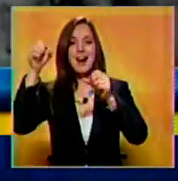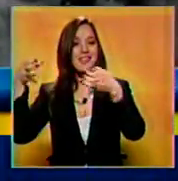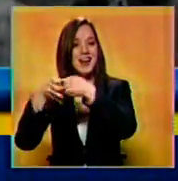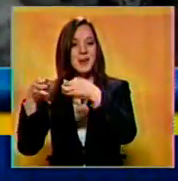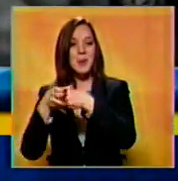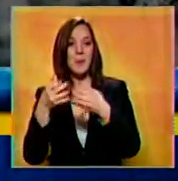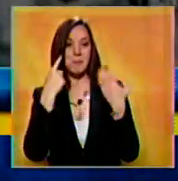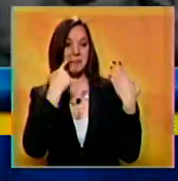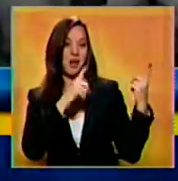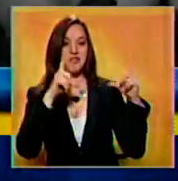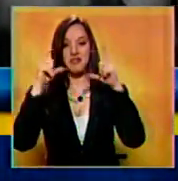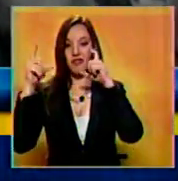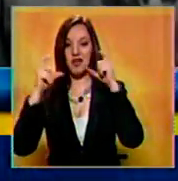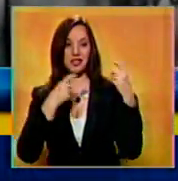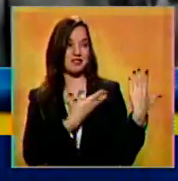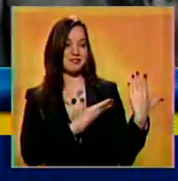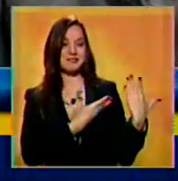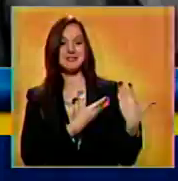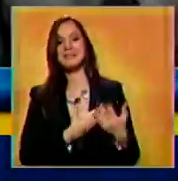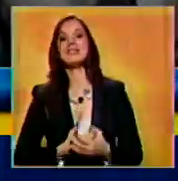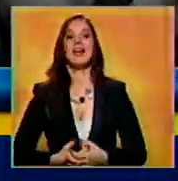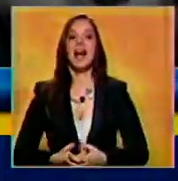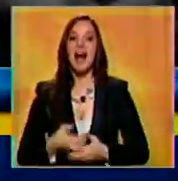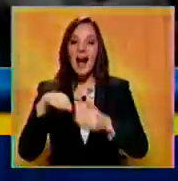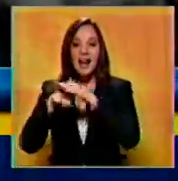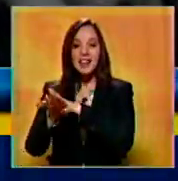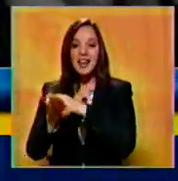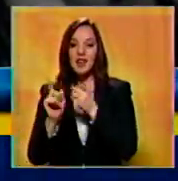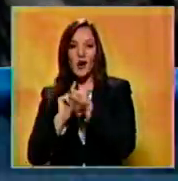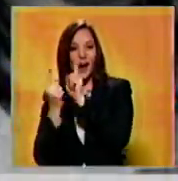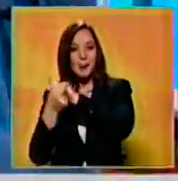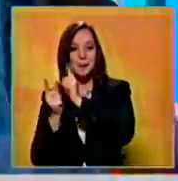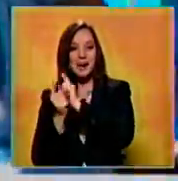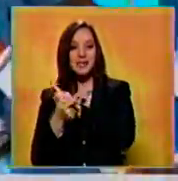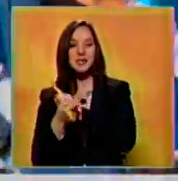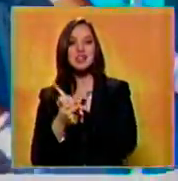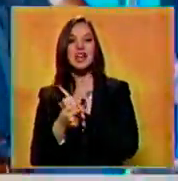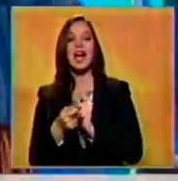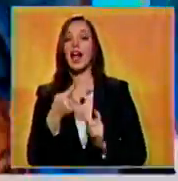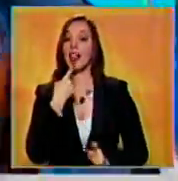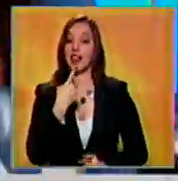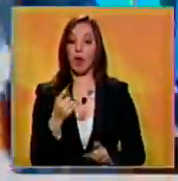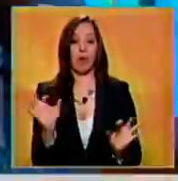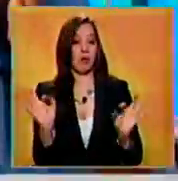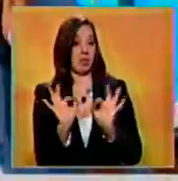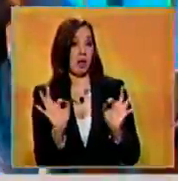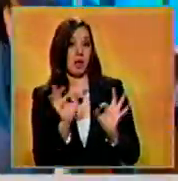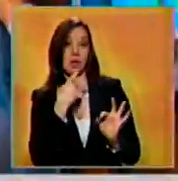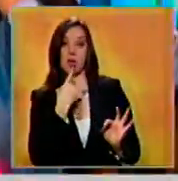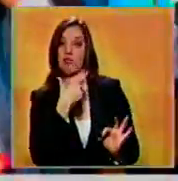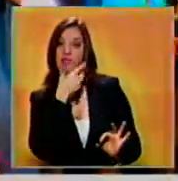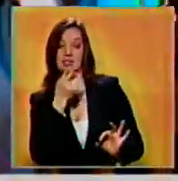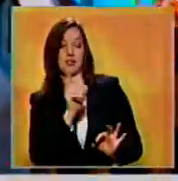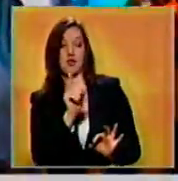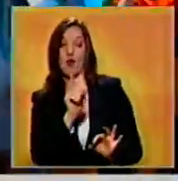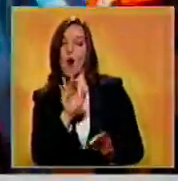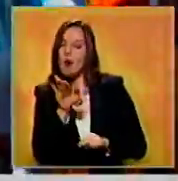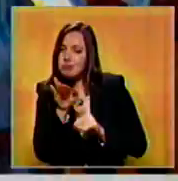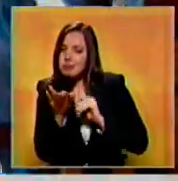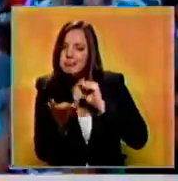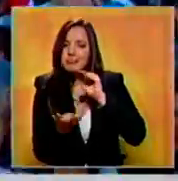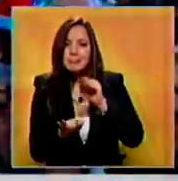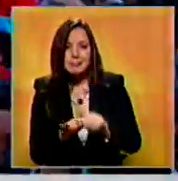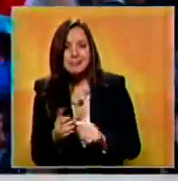con estas fotografías desde los camerinos, indicando, nadie dijo que iba a ser fácil, un pasito más,